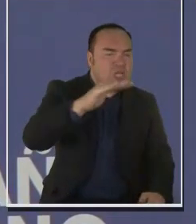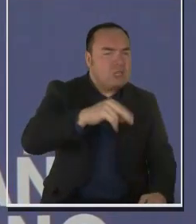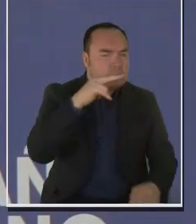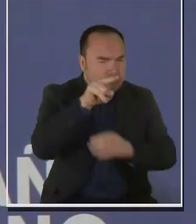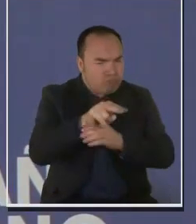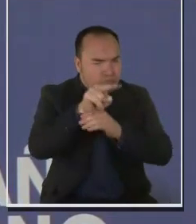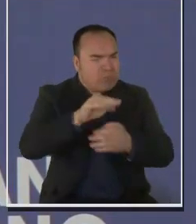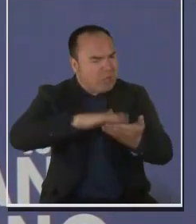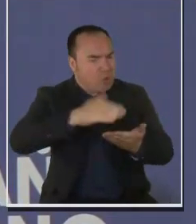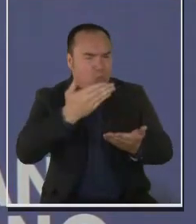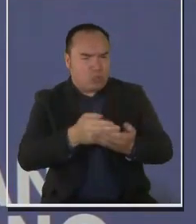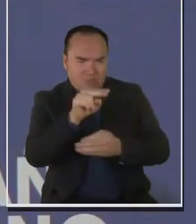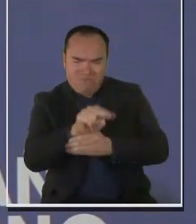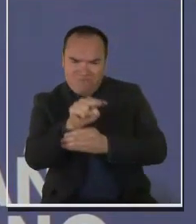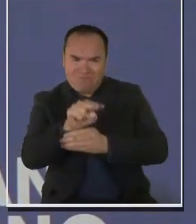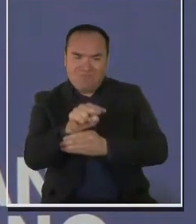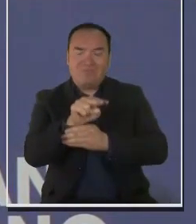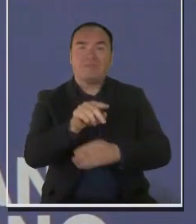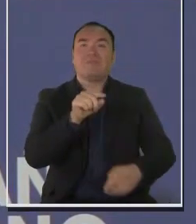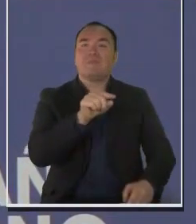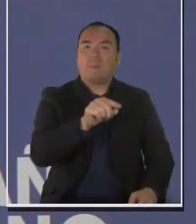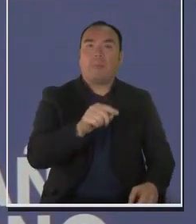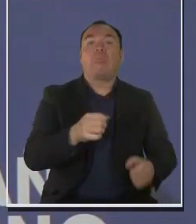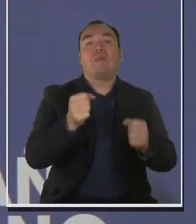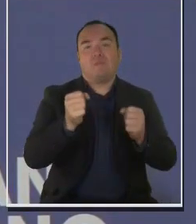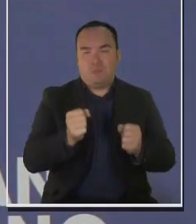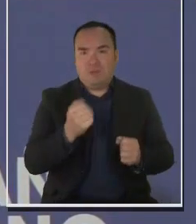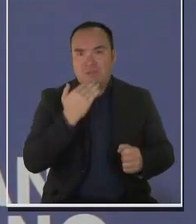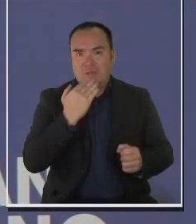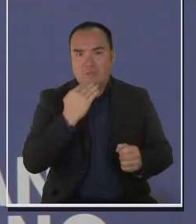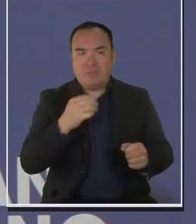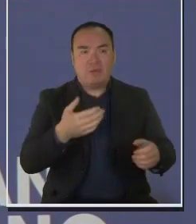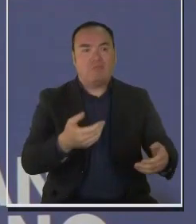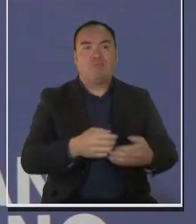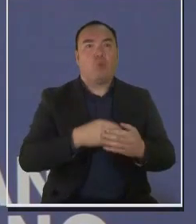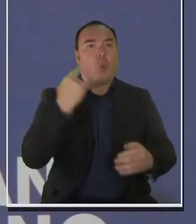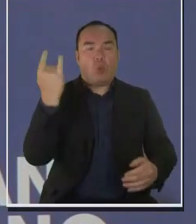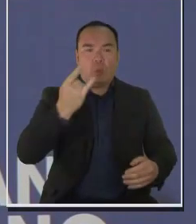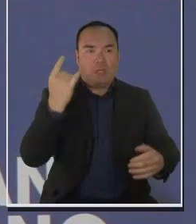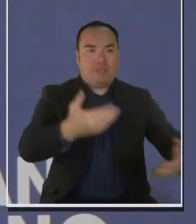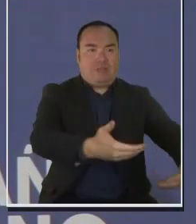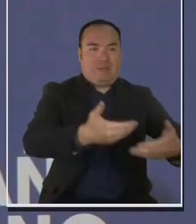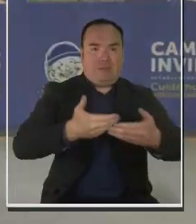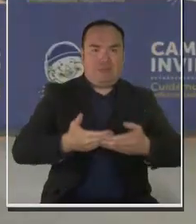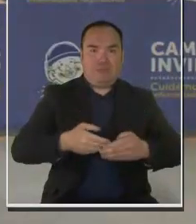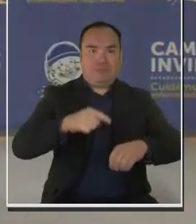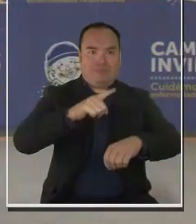pequeños para poder despertar las alertas de manera temprana.